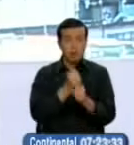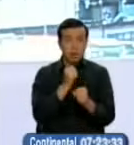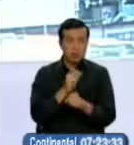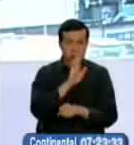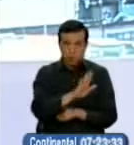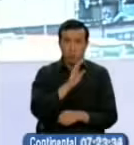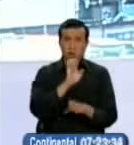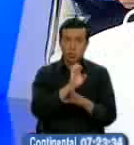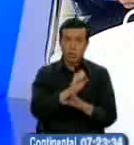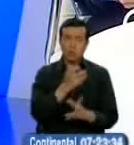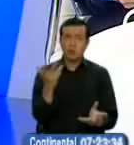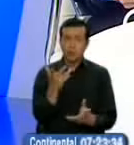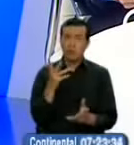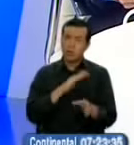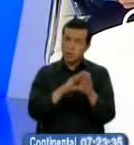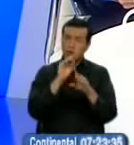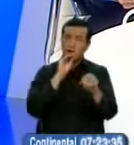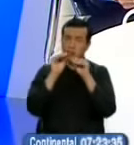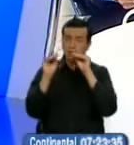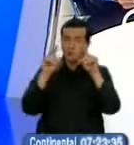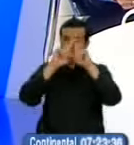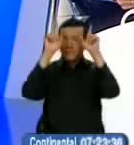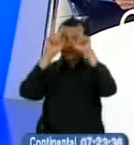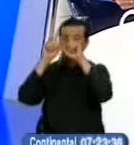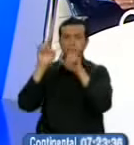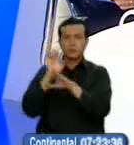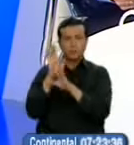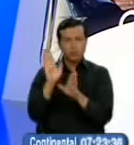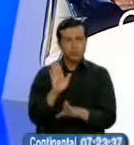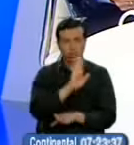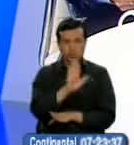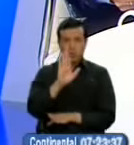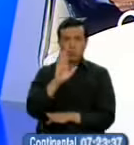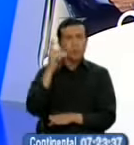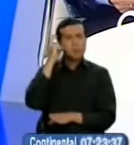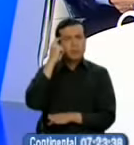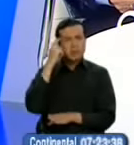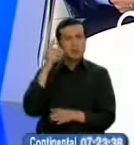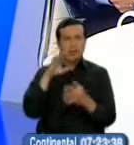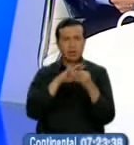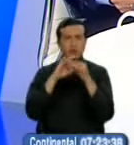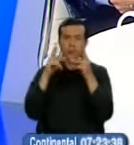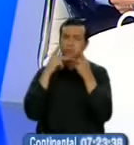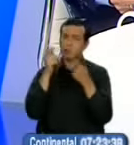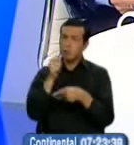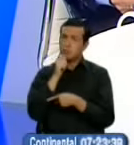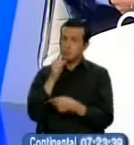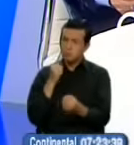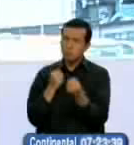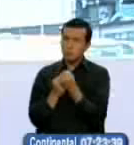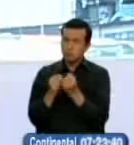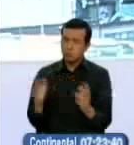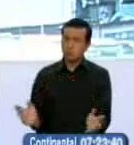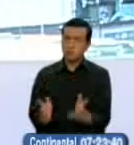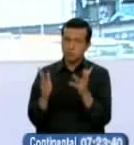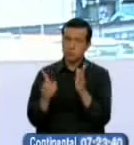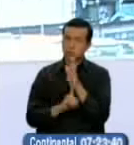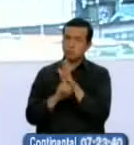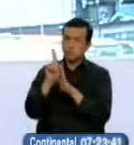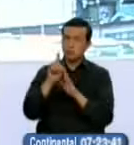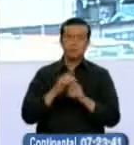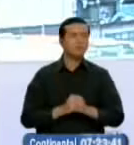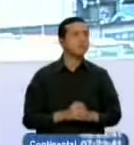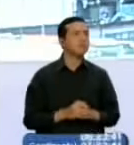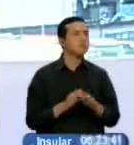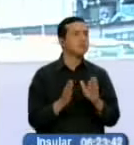país, también invitamos a los empresarios nacionales, a los que se juegan, a las alianzas público-privadas para incentivar ese desarrollo. Gracias.